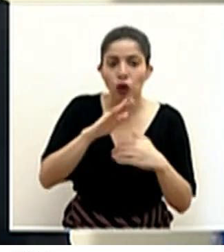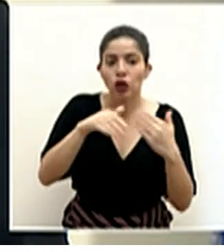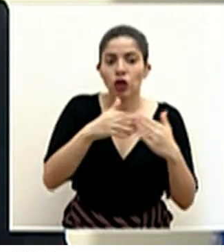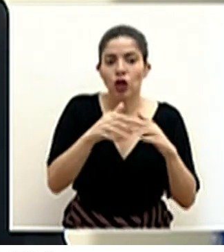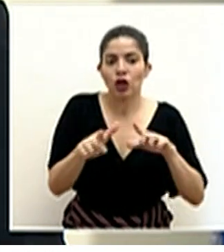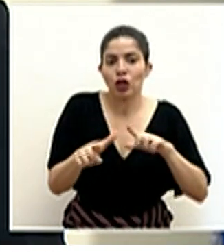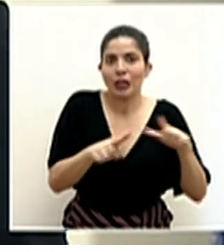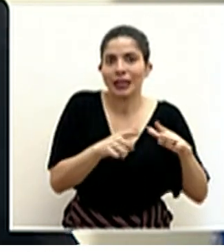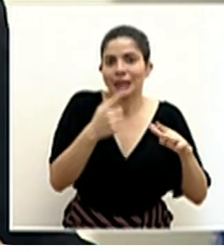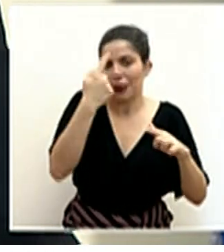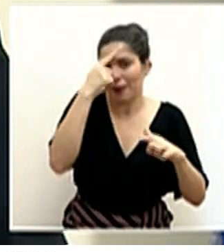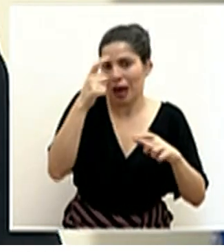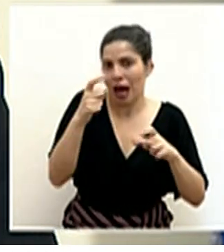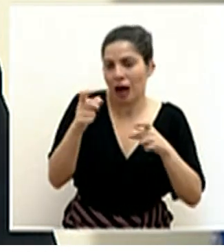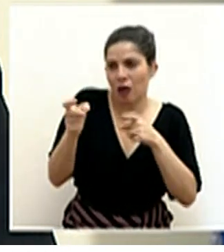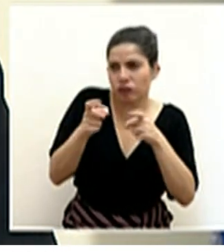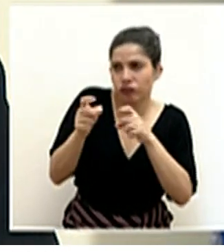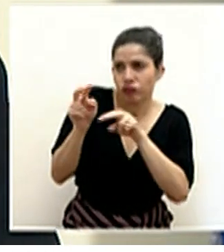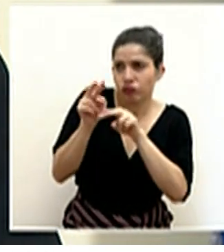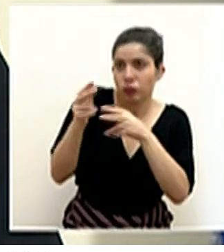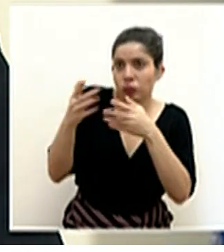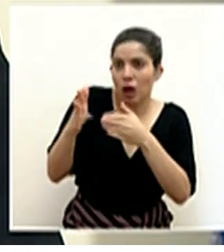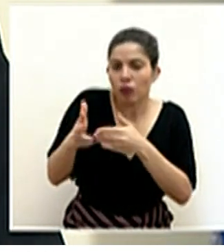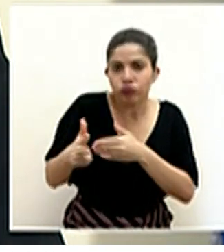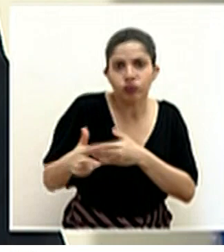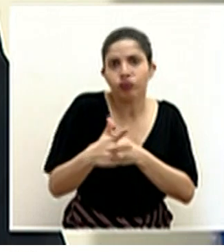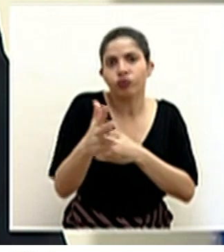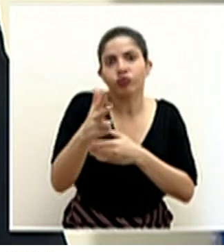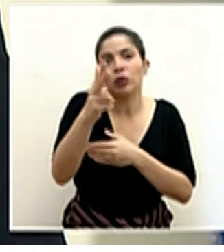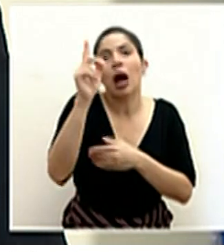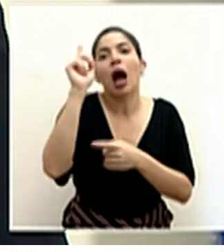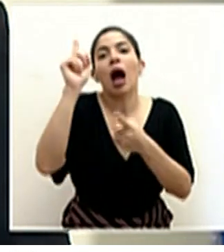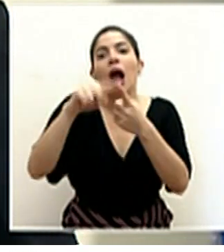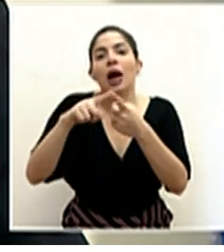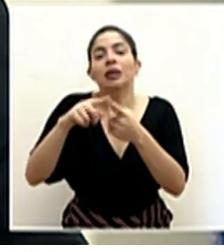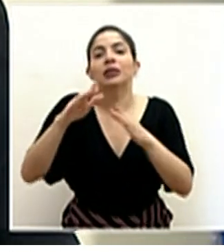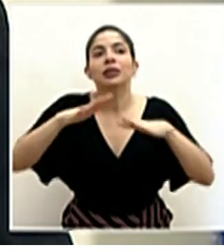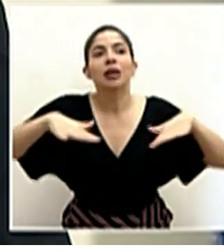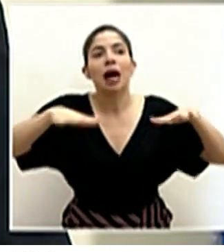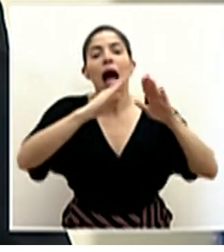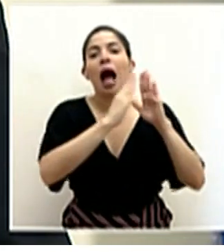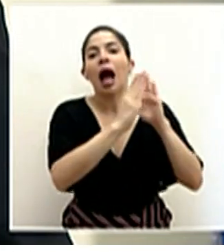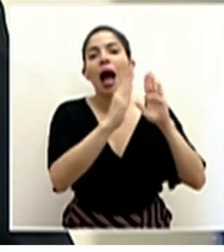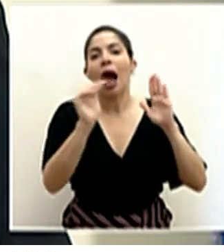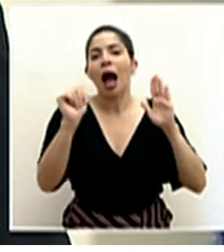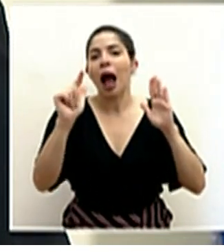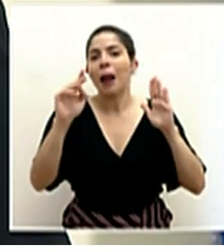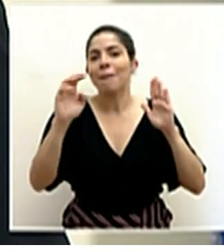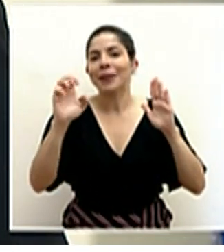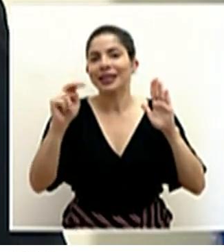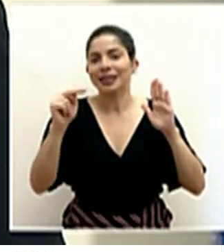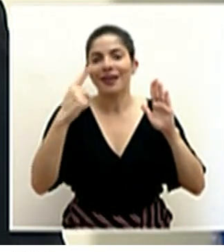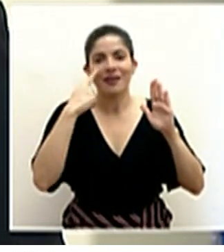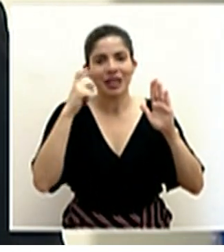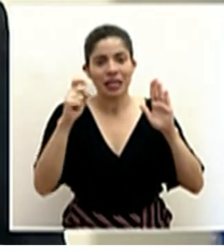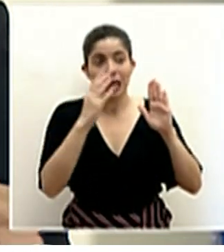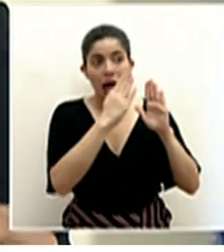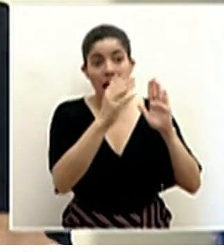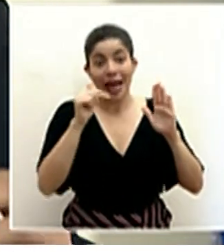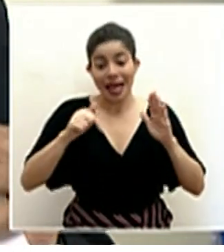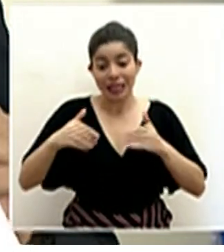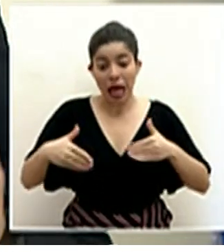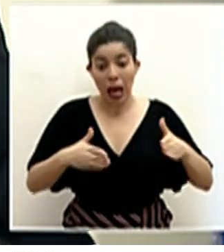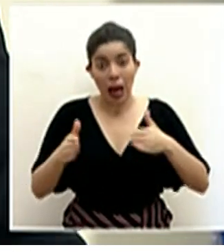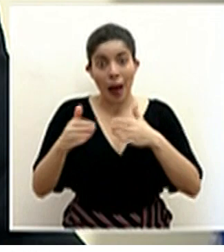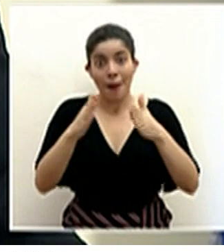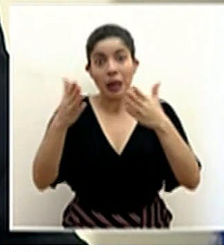necesaria para poder continuar el trayecto hacia los almacenes fiscales. Esas rutas fiscales ya están definidas